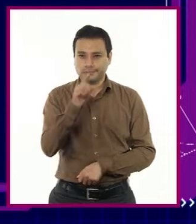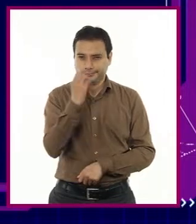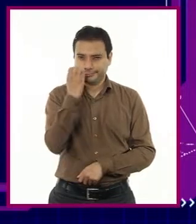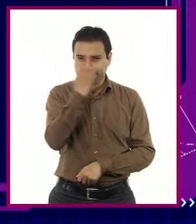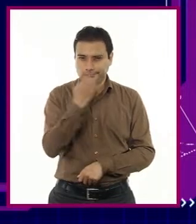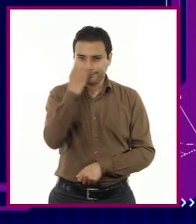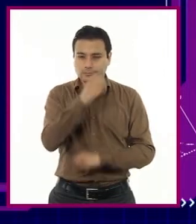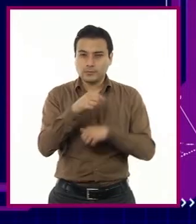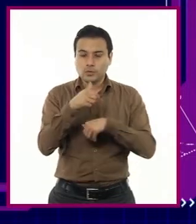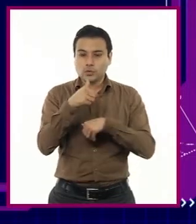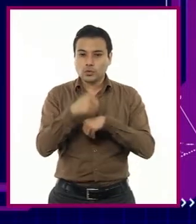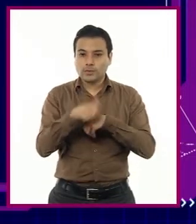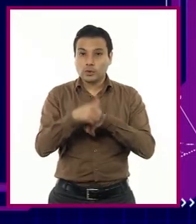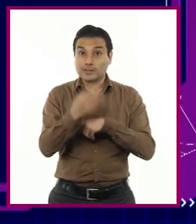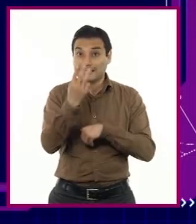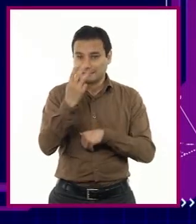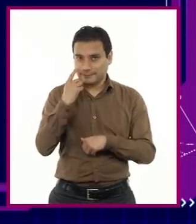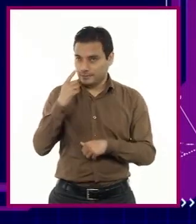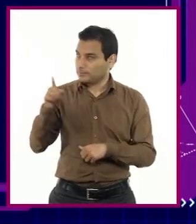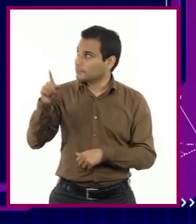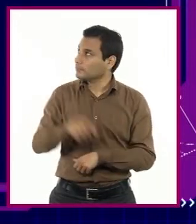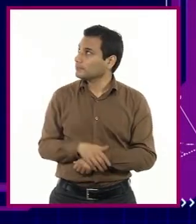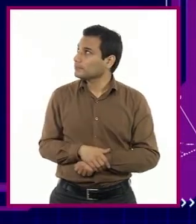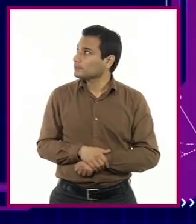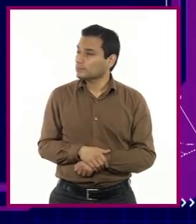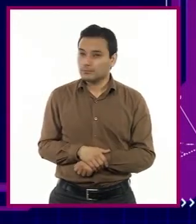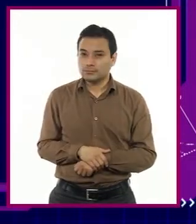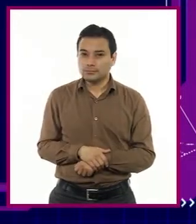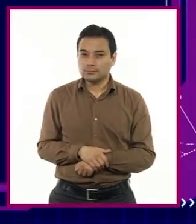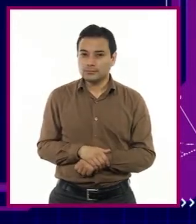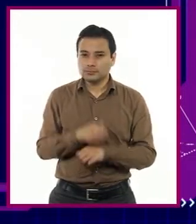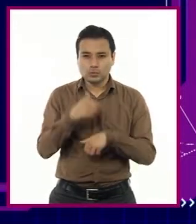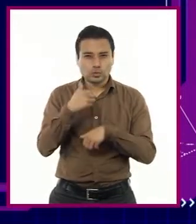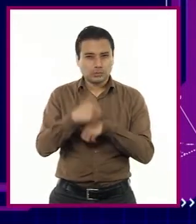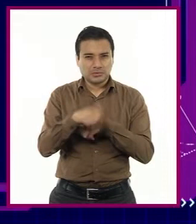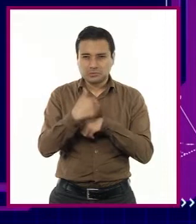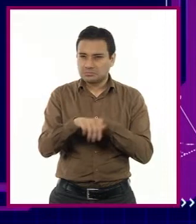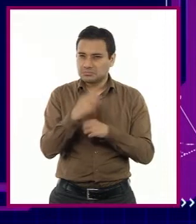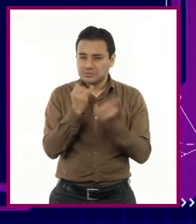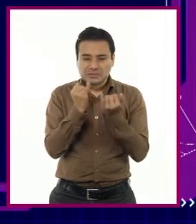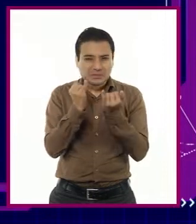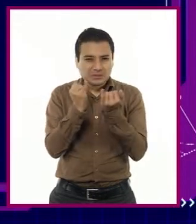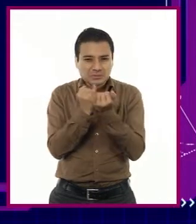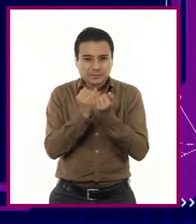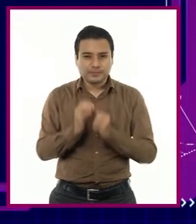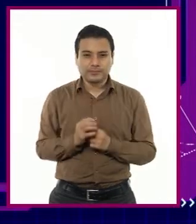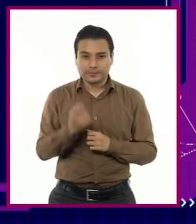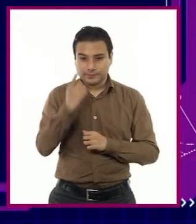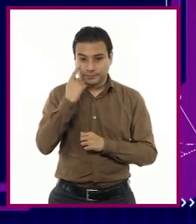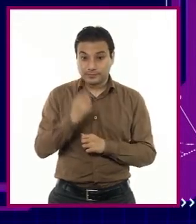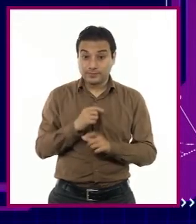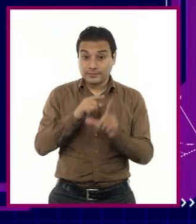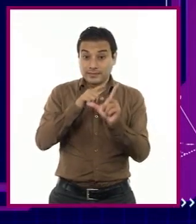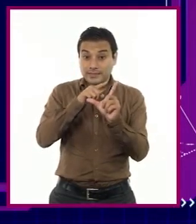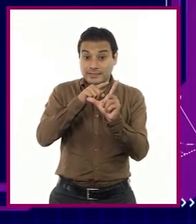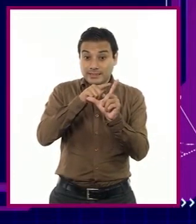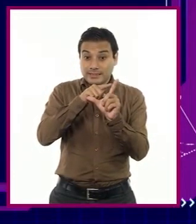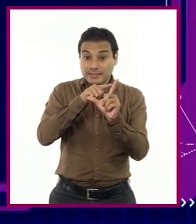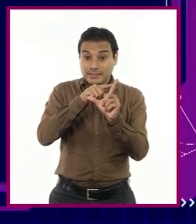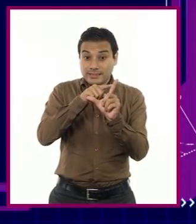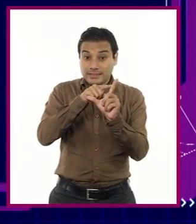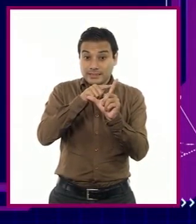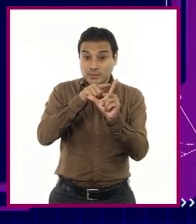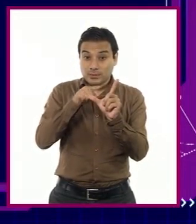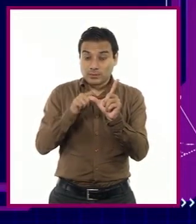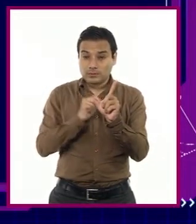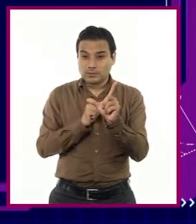triángulo 3, notarán que tiene todos los datos iguales a los anteriores, pero el ángulo que es igual no está comprendido